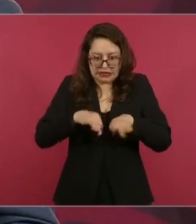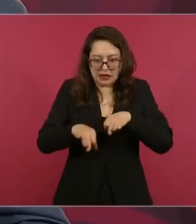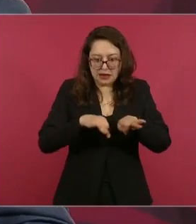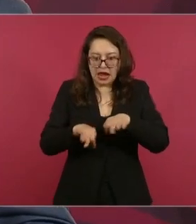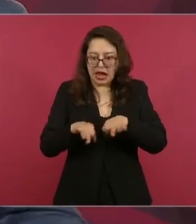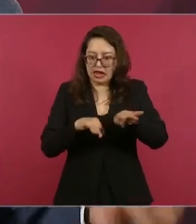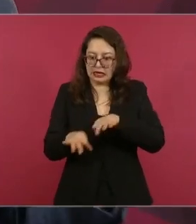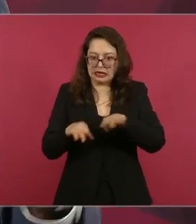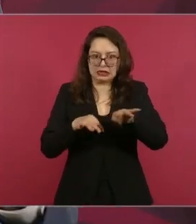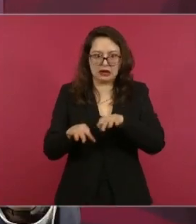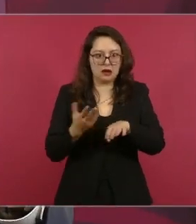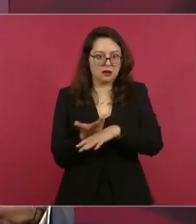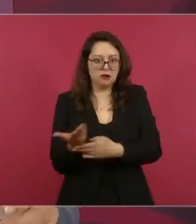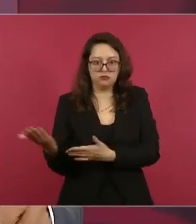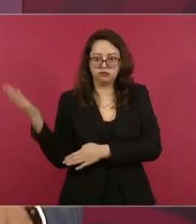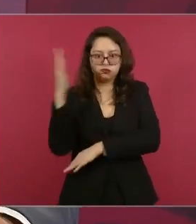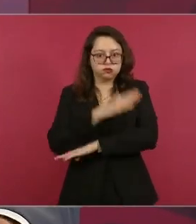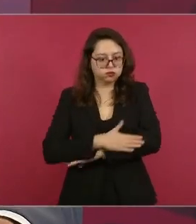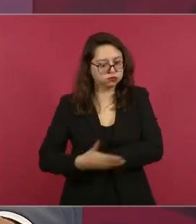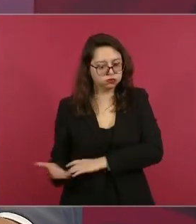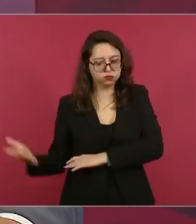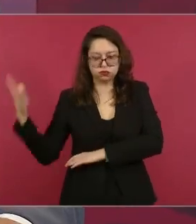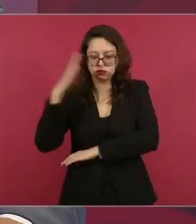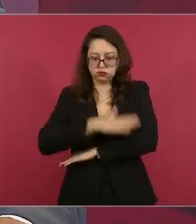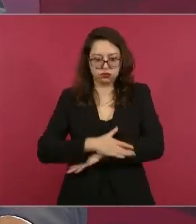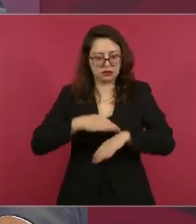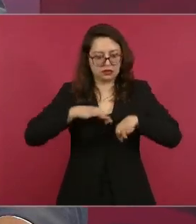día y noche aplicado,